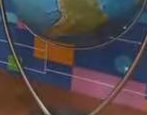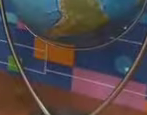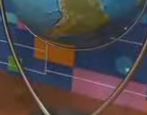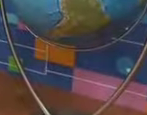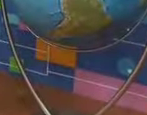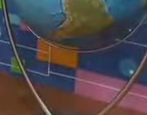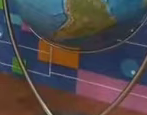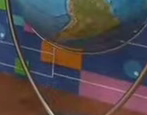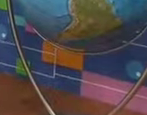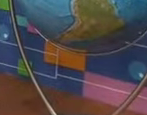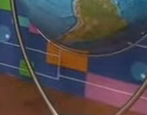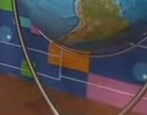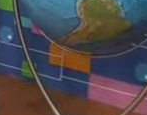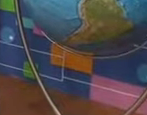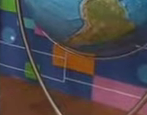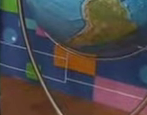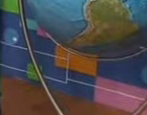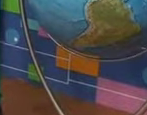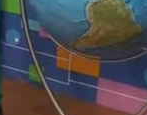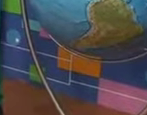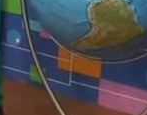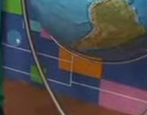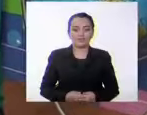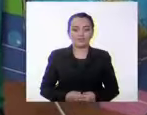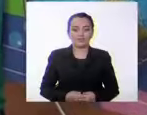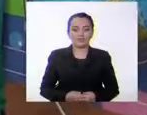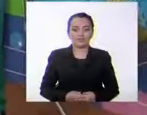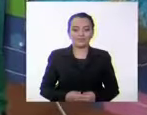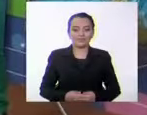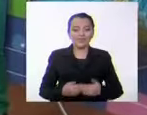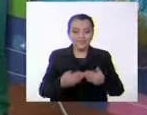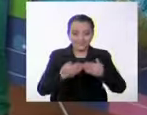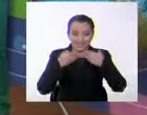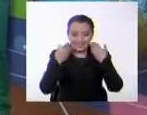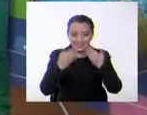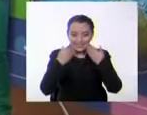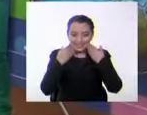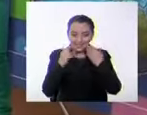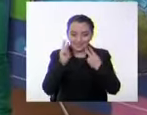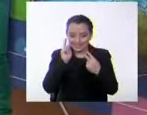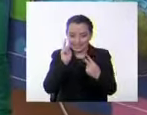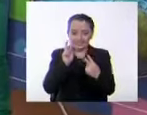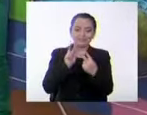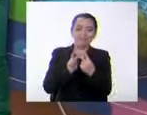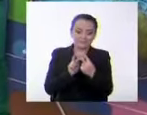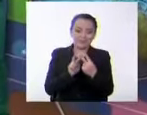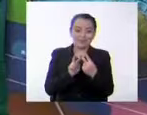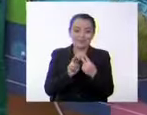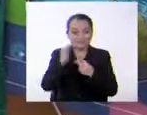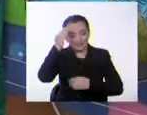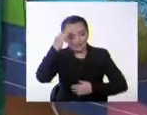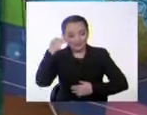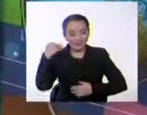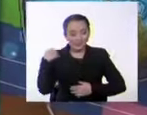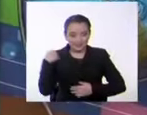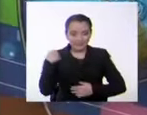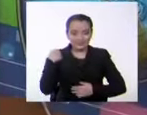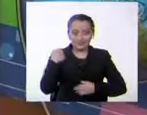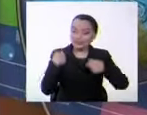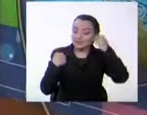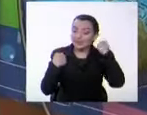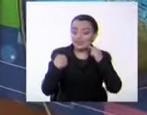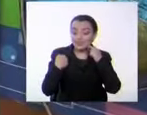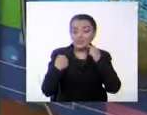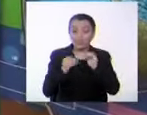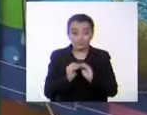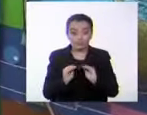Y qué felicidad encontrarnos nuevamente con ustedes, chicos y chicas de cuarto grado. Este día vamos a aprender de un tema